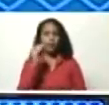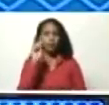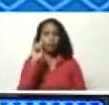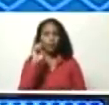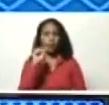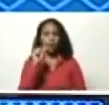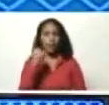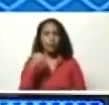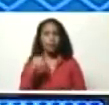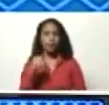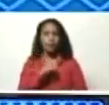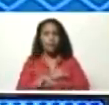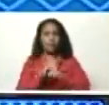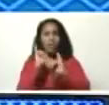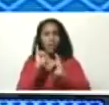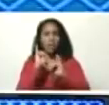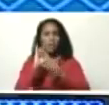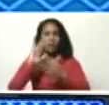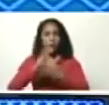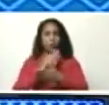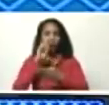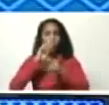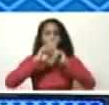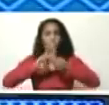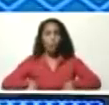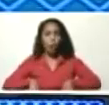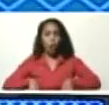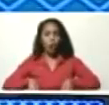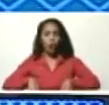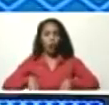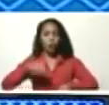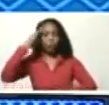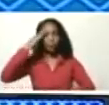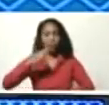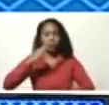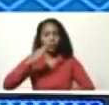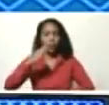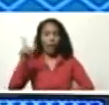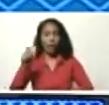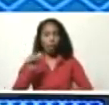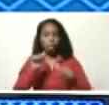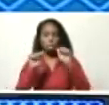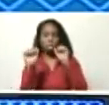terminó siendo destituido de la comandancia del ejército, la botella vacía.